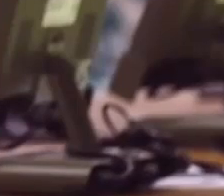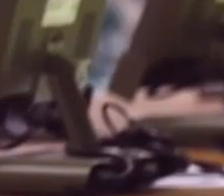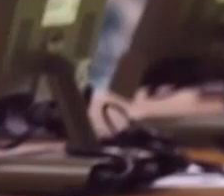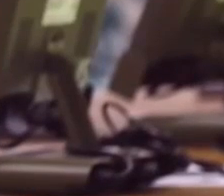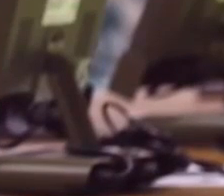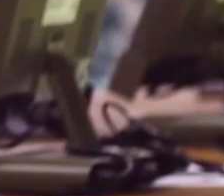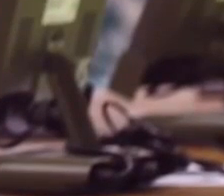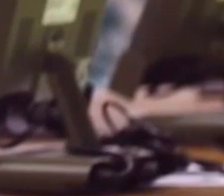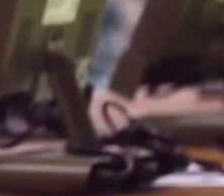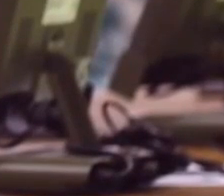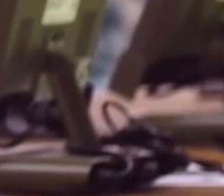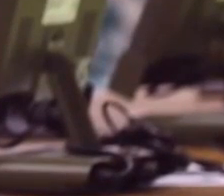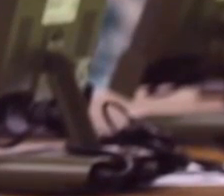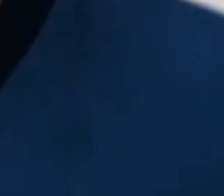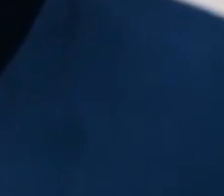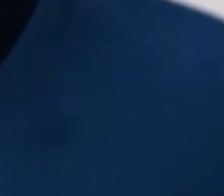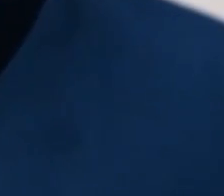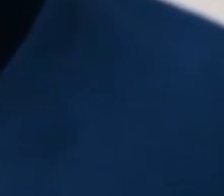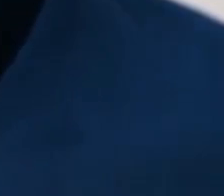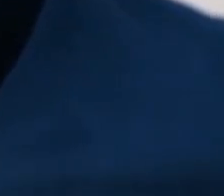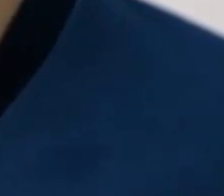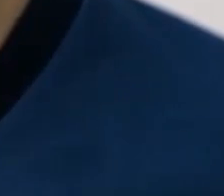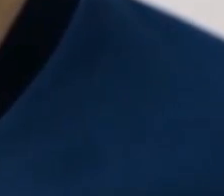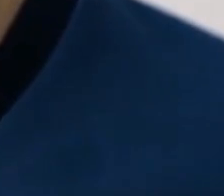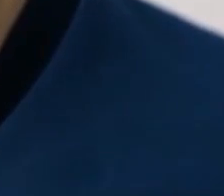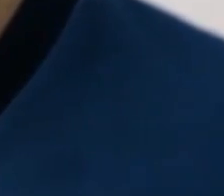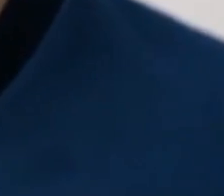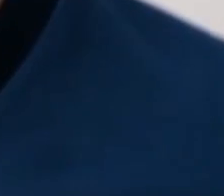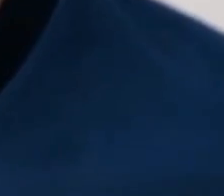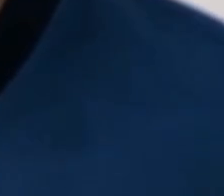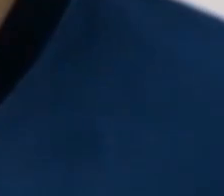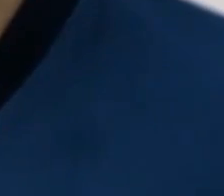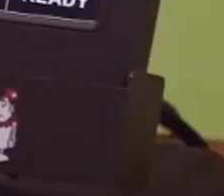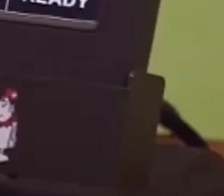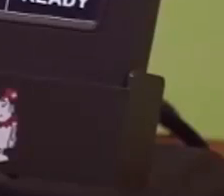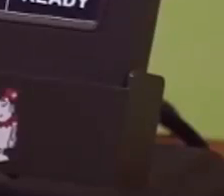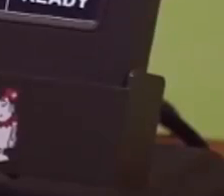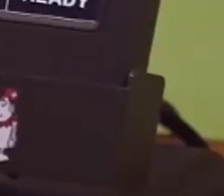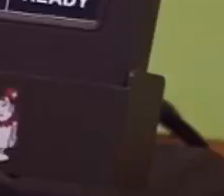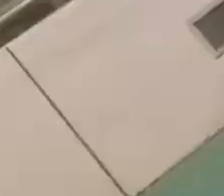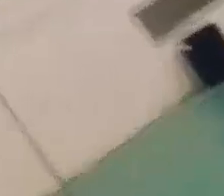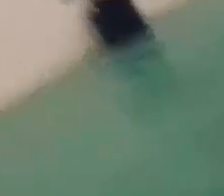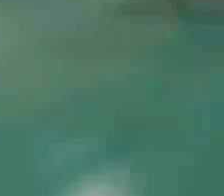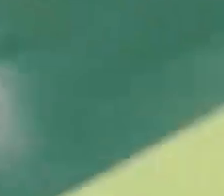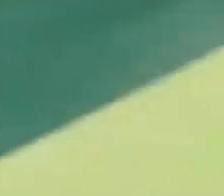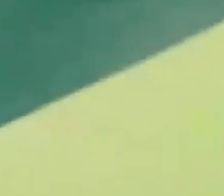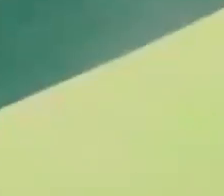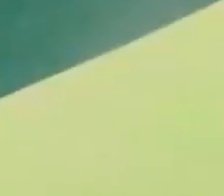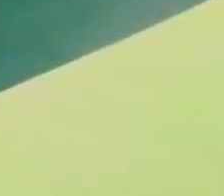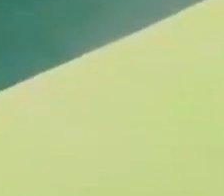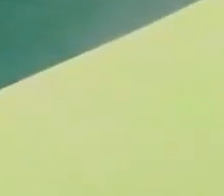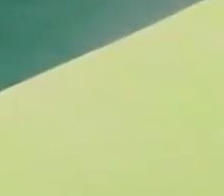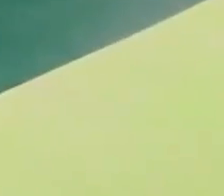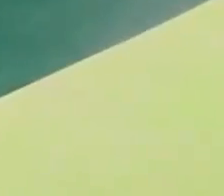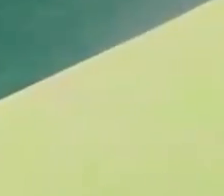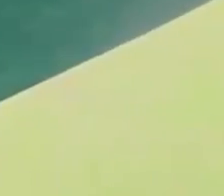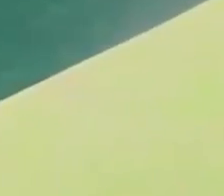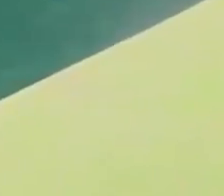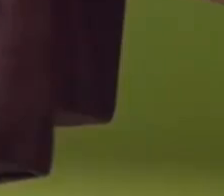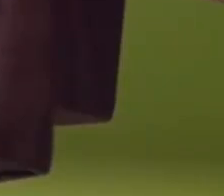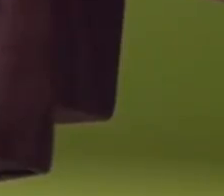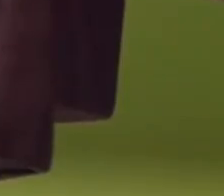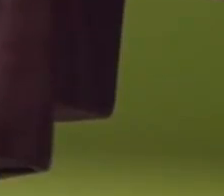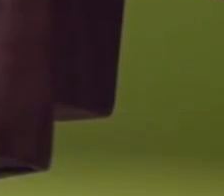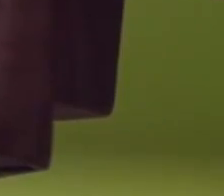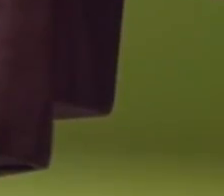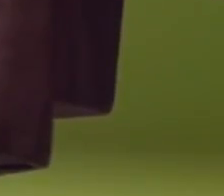dice traducir al español y la traducción automática funciona bastante eficaz a través del canal. Me parece que sí es una manera distinta